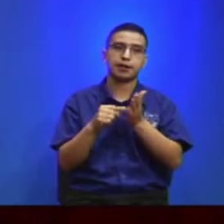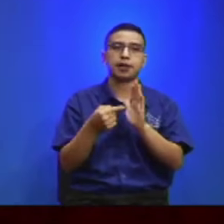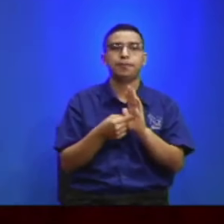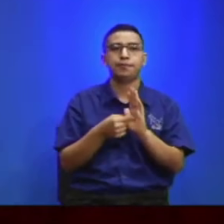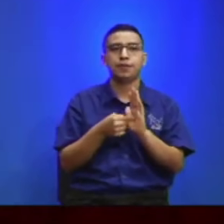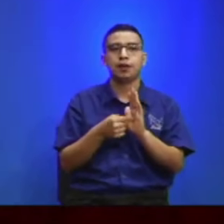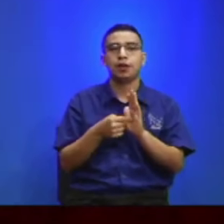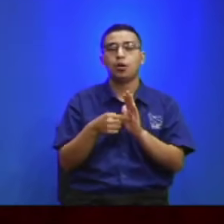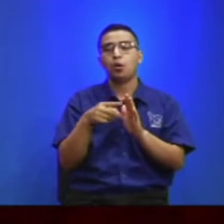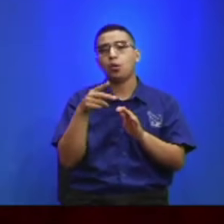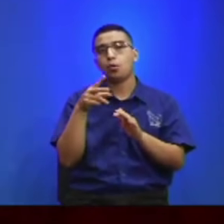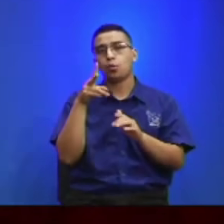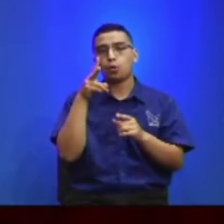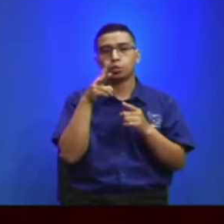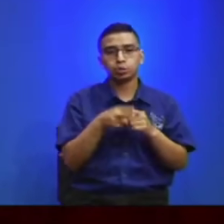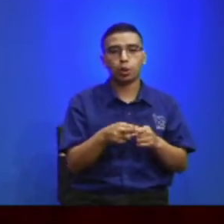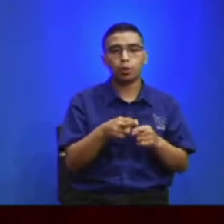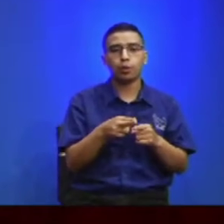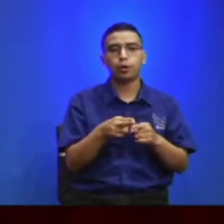corto